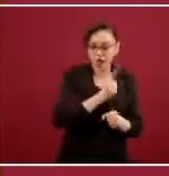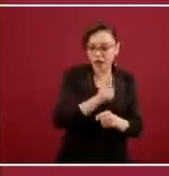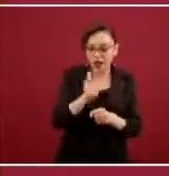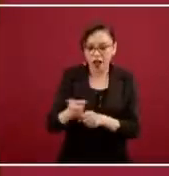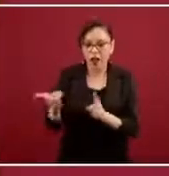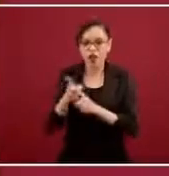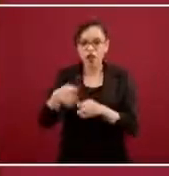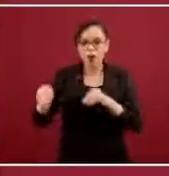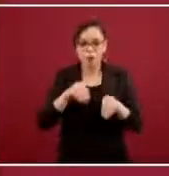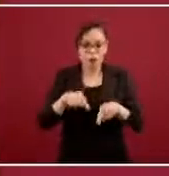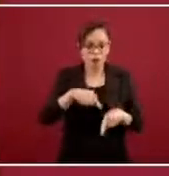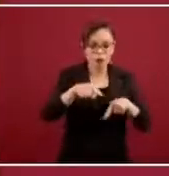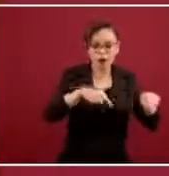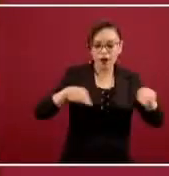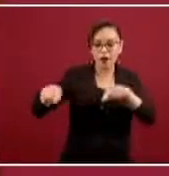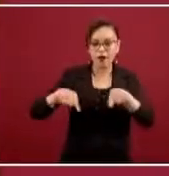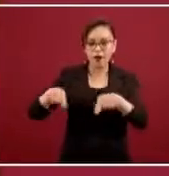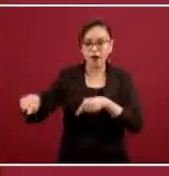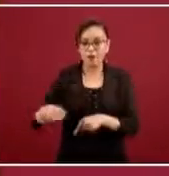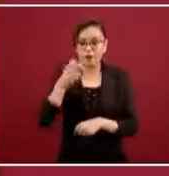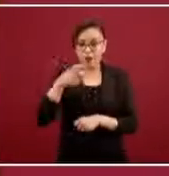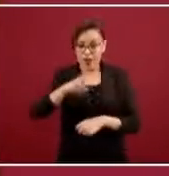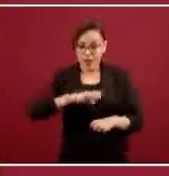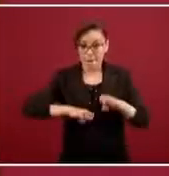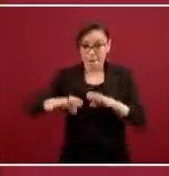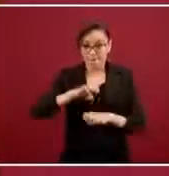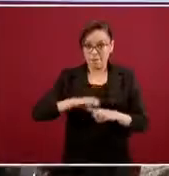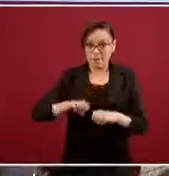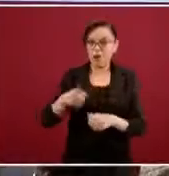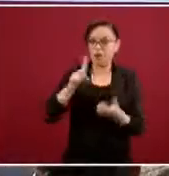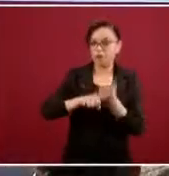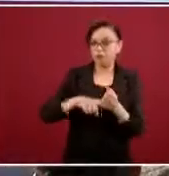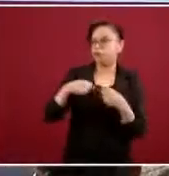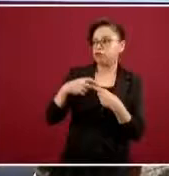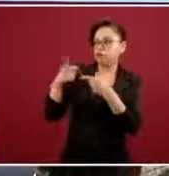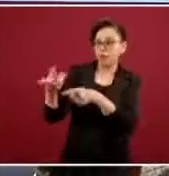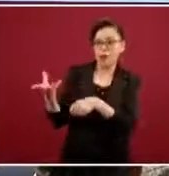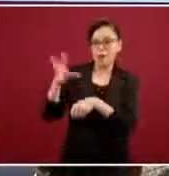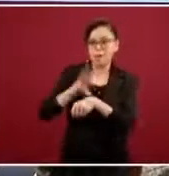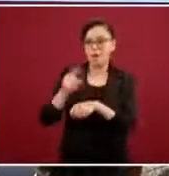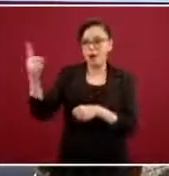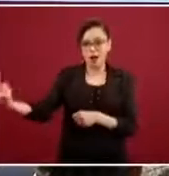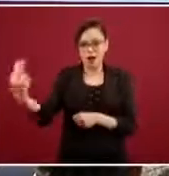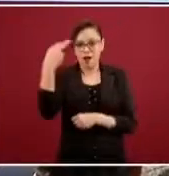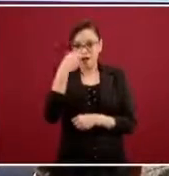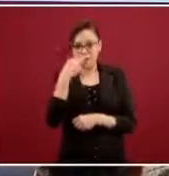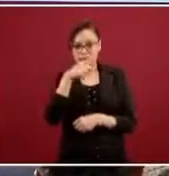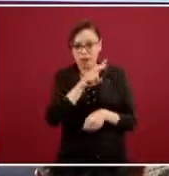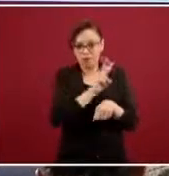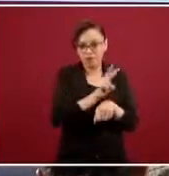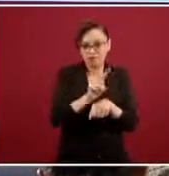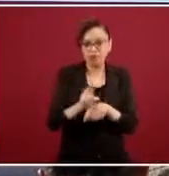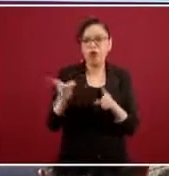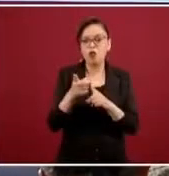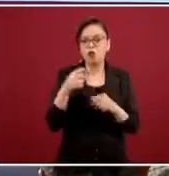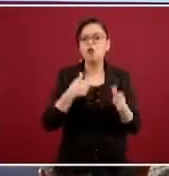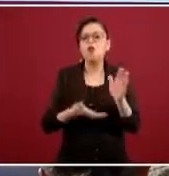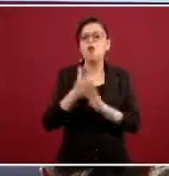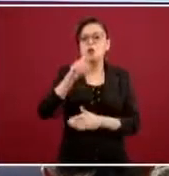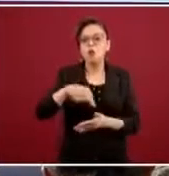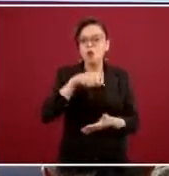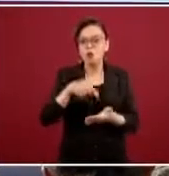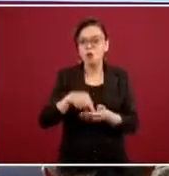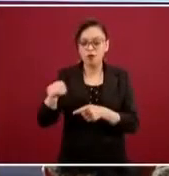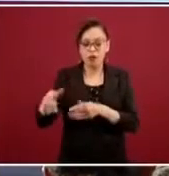estoy dando permiso a estas empresas de registrar por dónde voy, y esto nos permite tener este